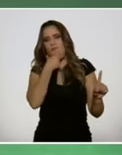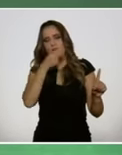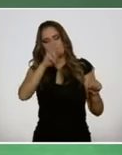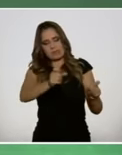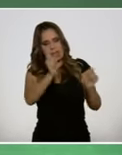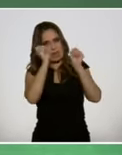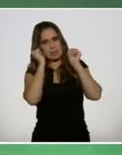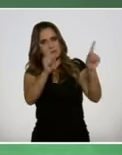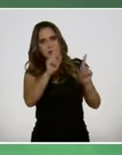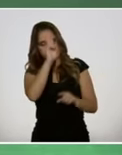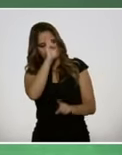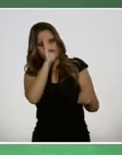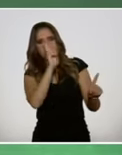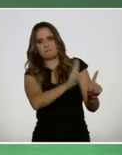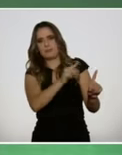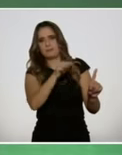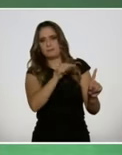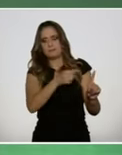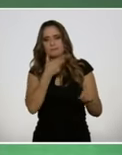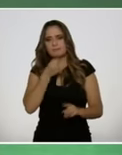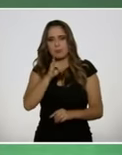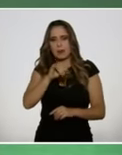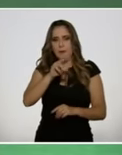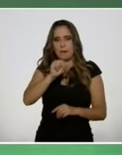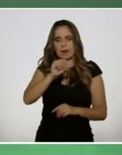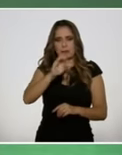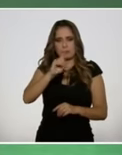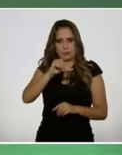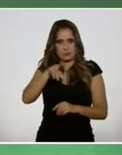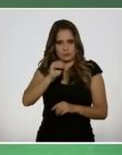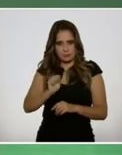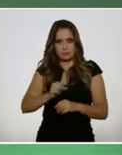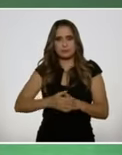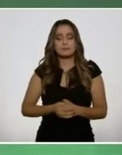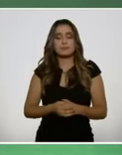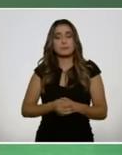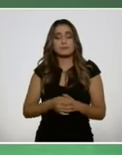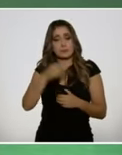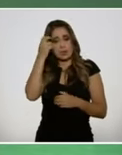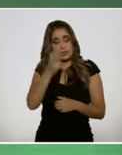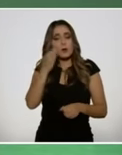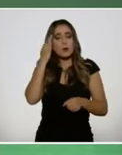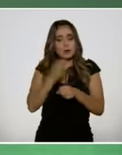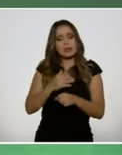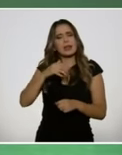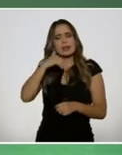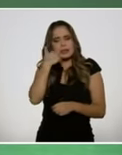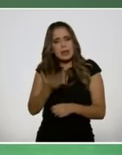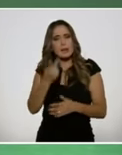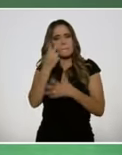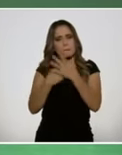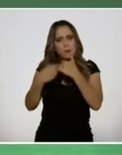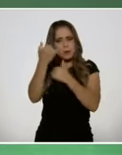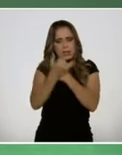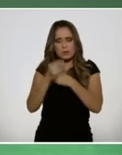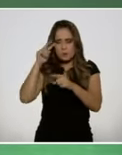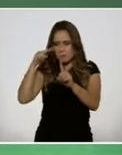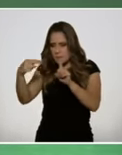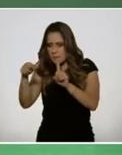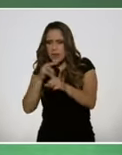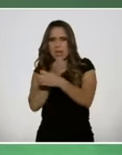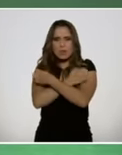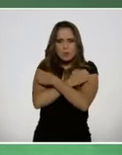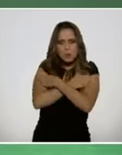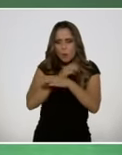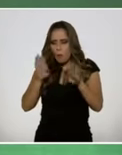un respeto. La Secretaría de Educación Pública, desde su inicio, patentizó la visión del proyecto educativo emanado del profundo anhelo